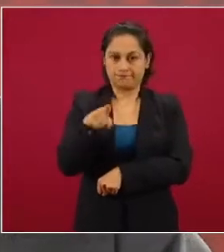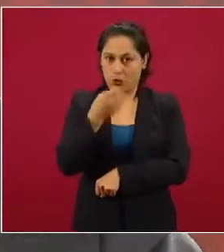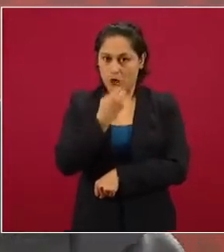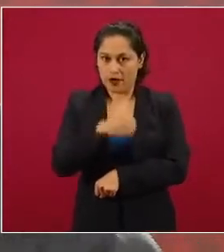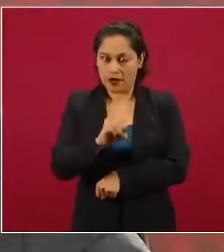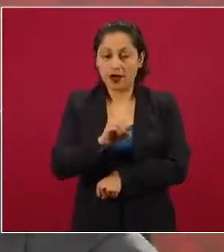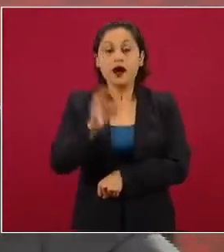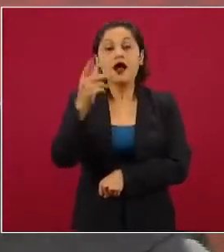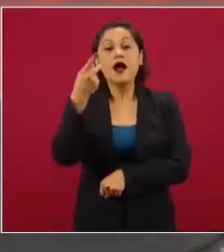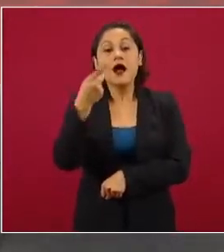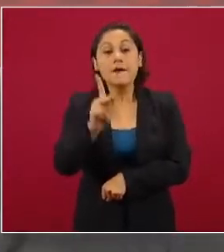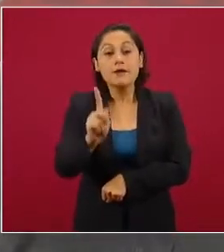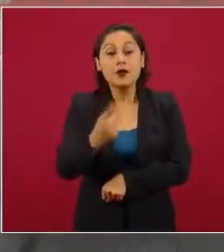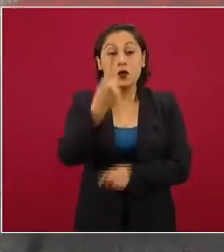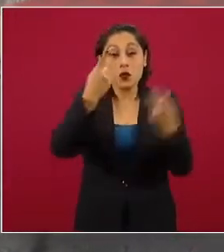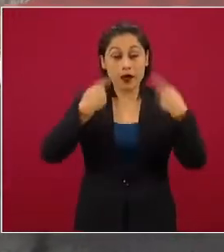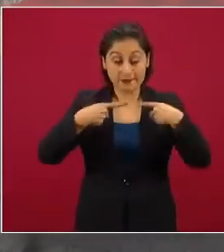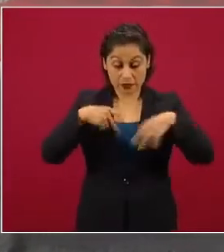que una empresa